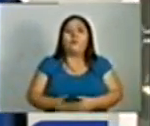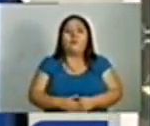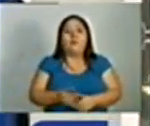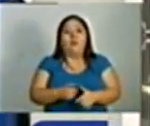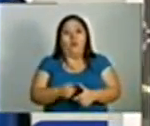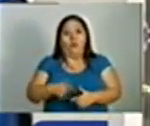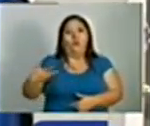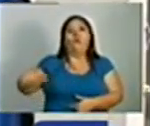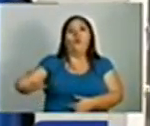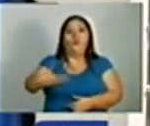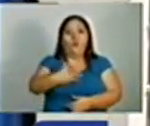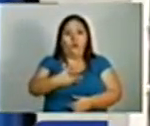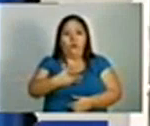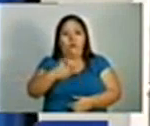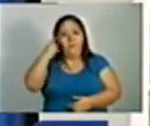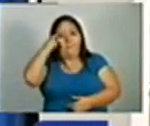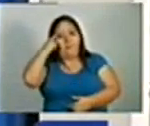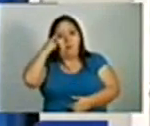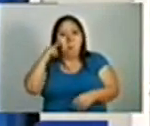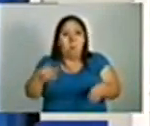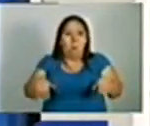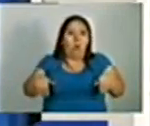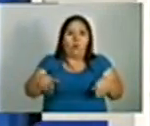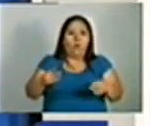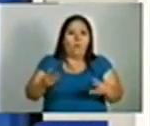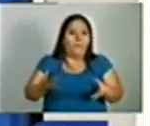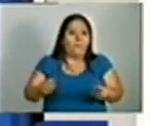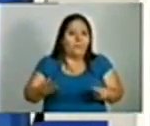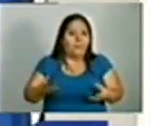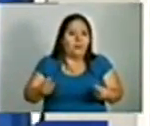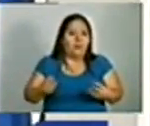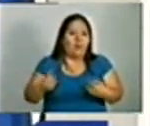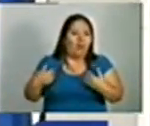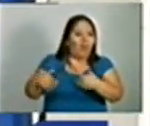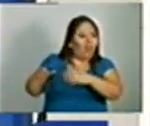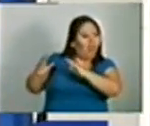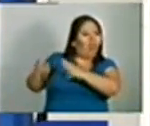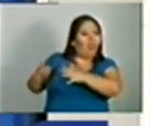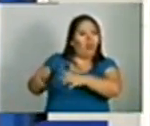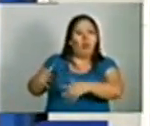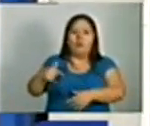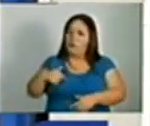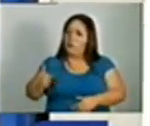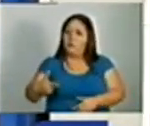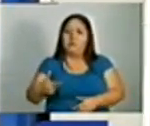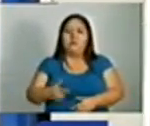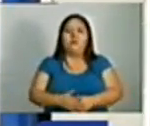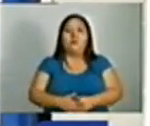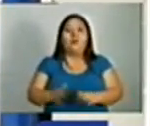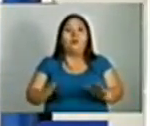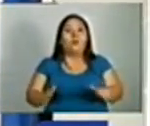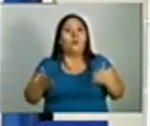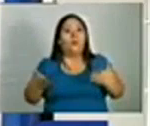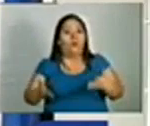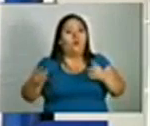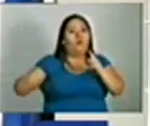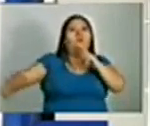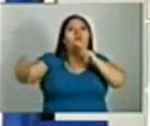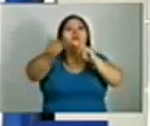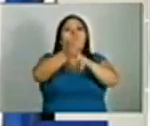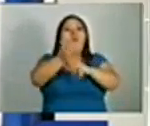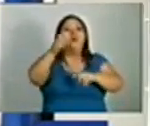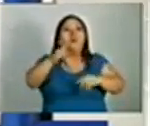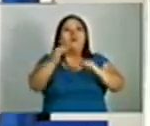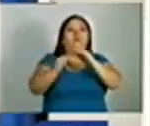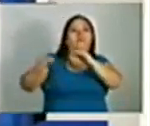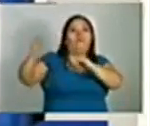que como ciudadanos debemos de sumarnos, no debemos de tener miedo y no debemos de dejar que secuestren nuestras instituciones, ya que el objetivo primordial de la